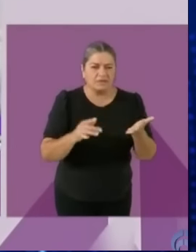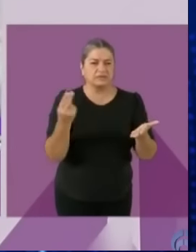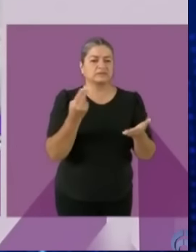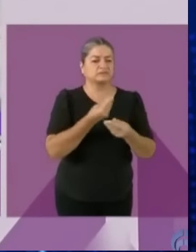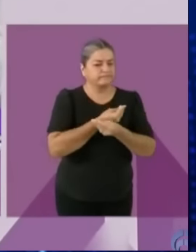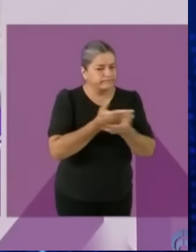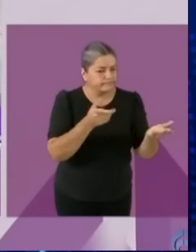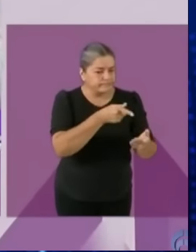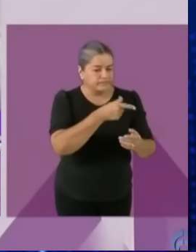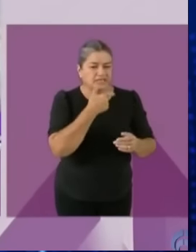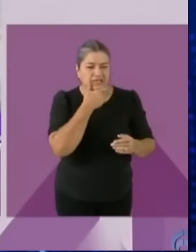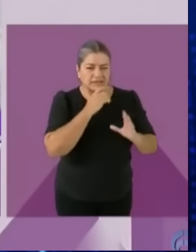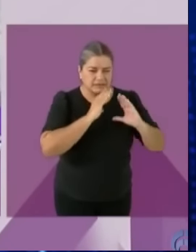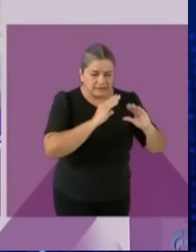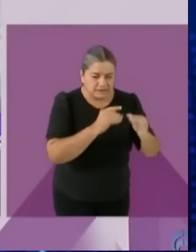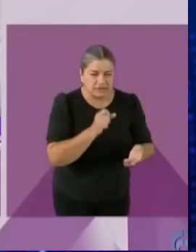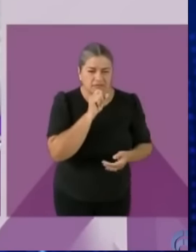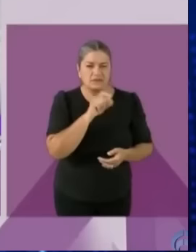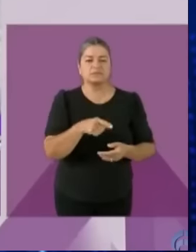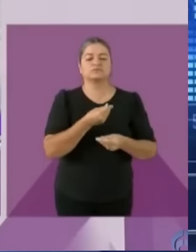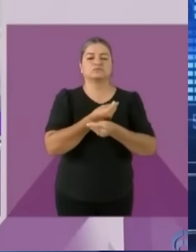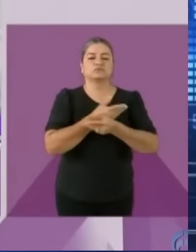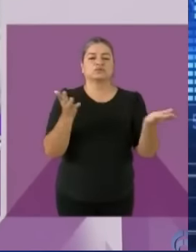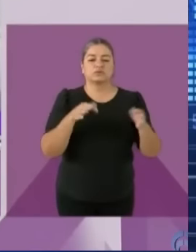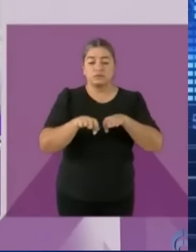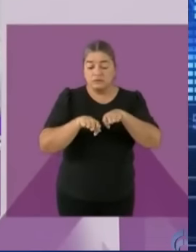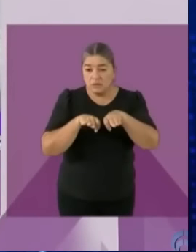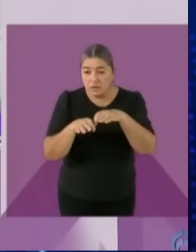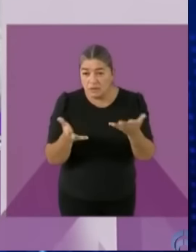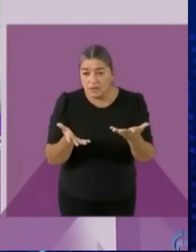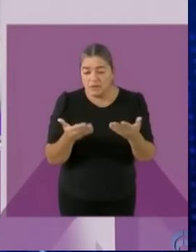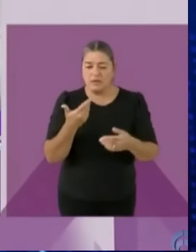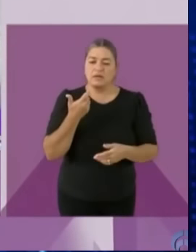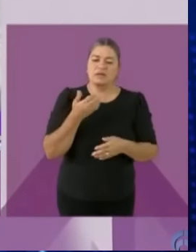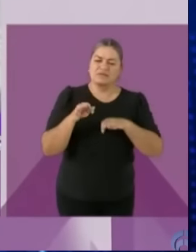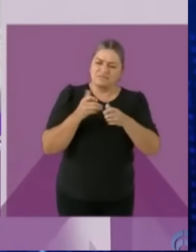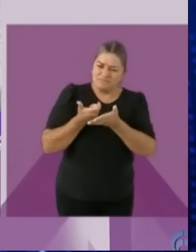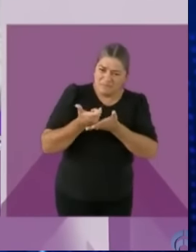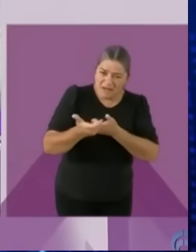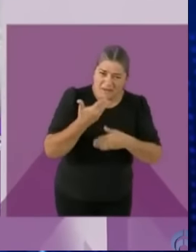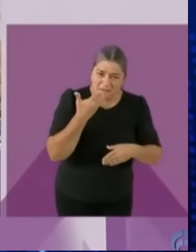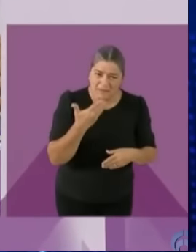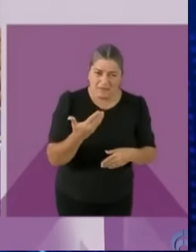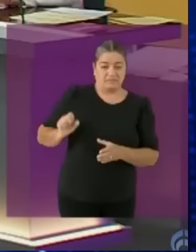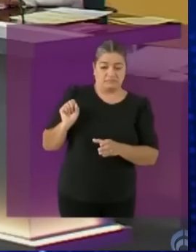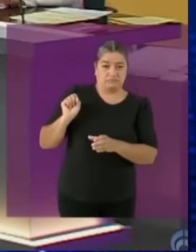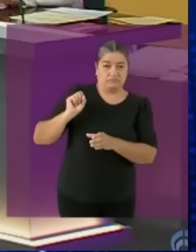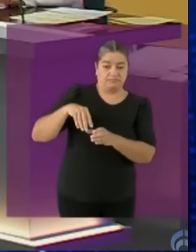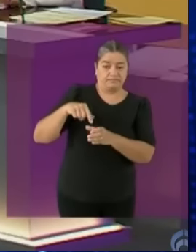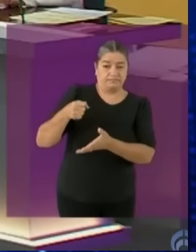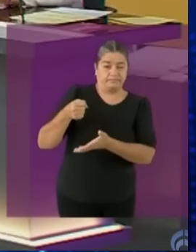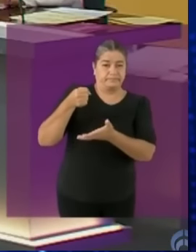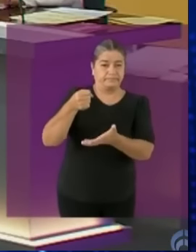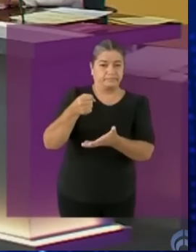PAN y PRD, Xochitl Gálvez, a lo cual sí lo hizo la doctora Claudia Sheinbaum, señalarlo siempre. Eres la candidata del PRIAN,